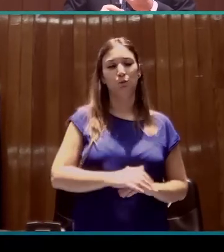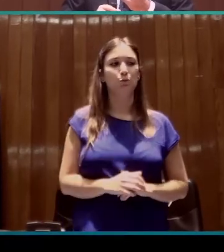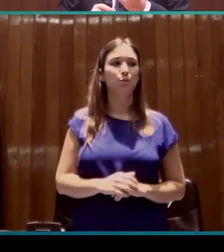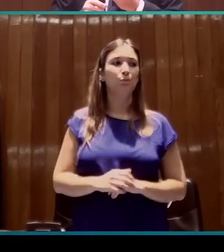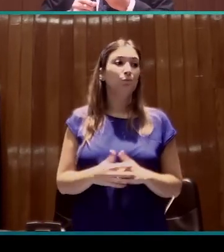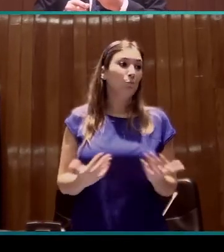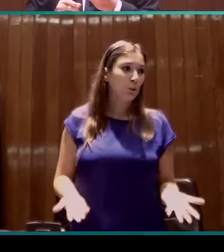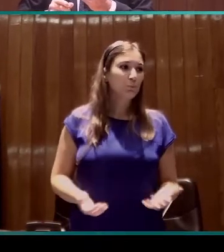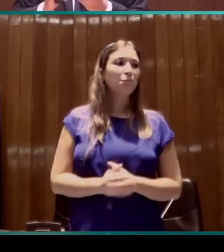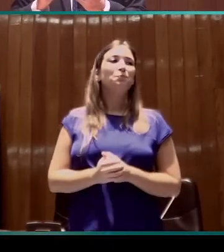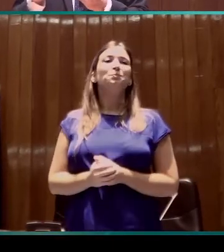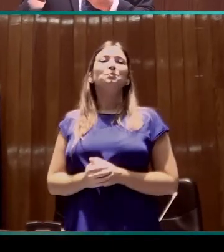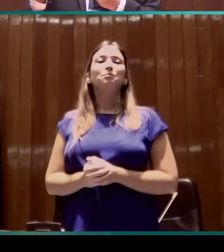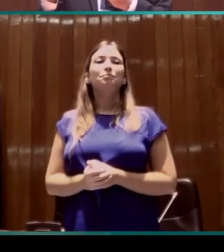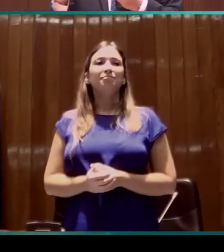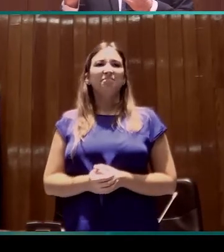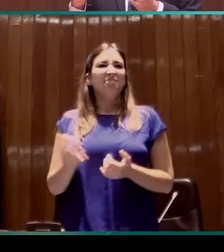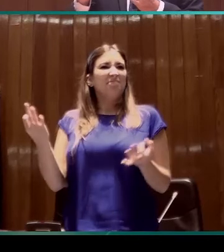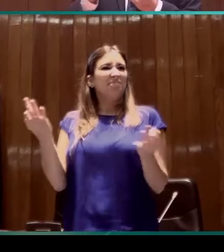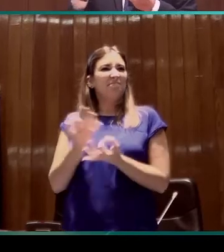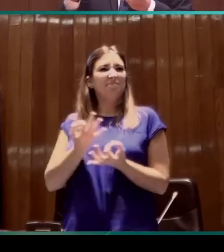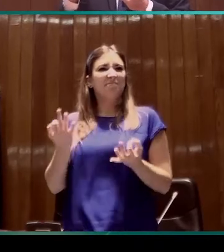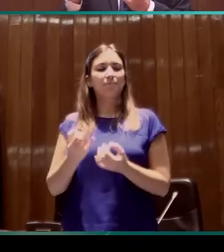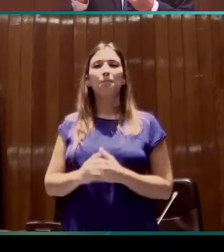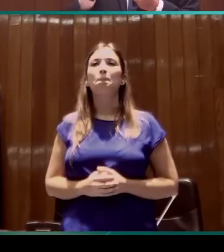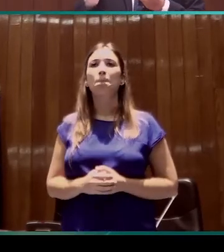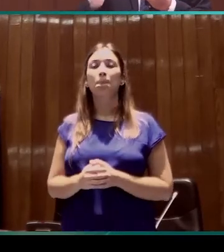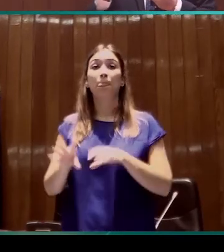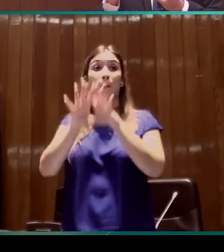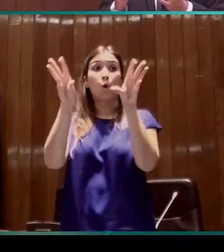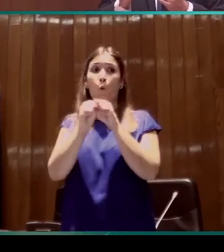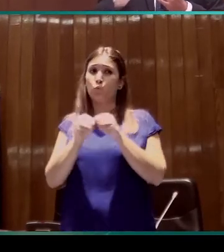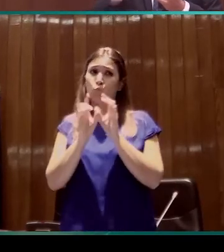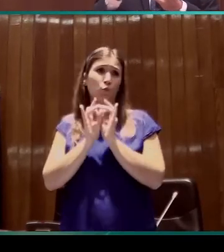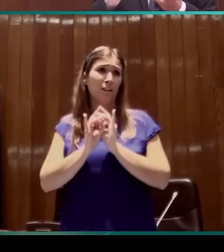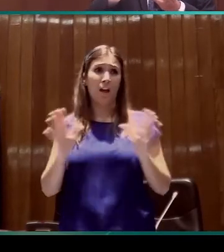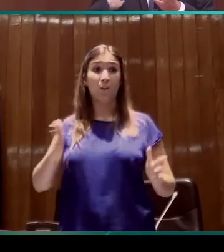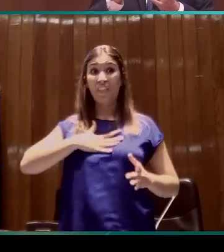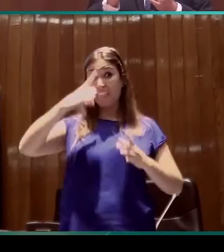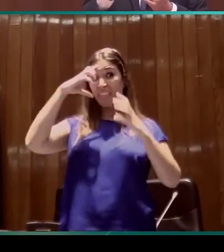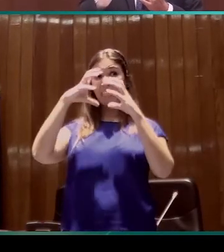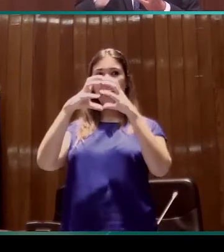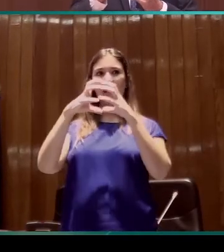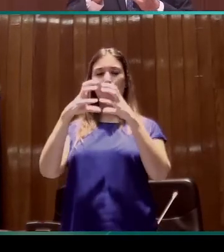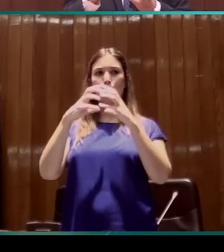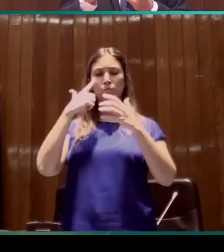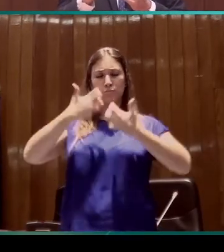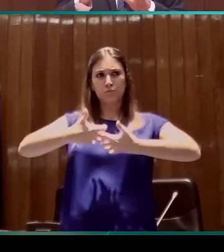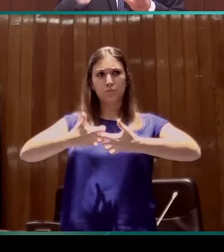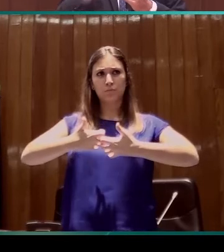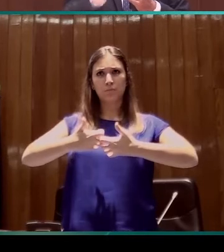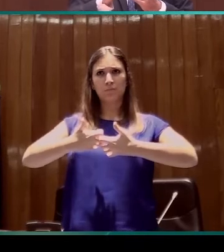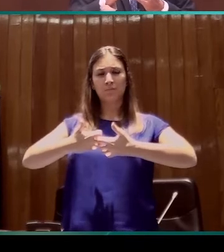Bueno, ¿qué quiere decir esto? Quiere decir varias cosas. Una de ellas es claro que nuestro cerebro no procesa de la misma